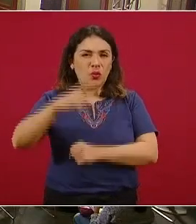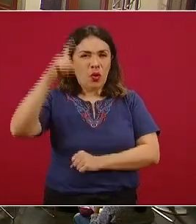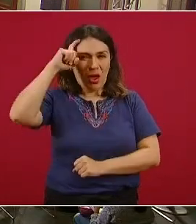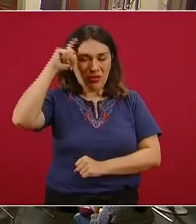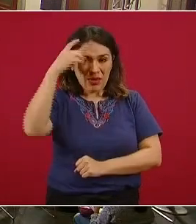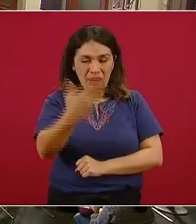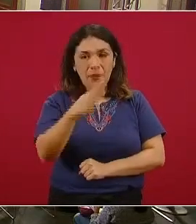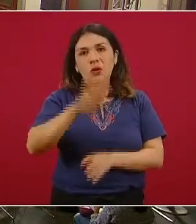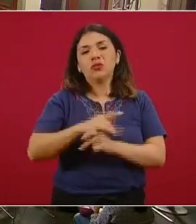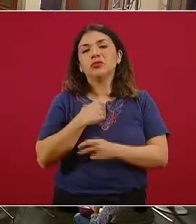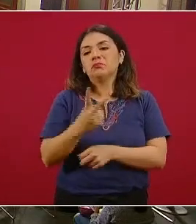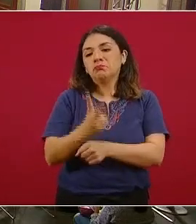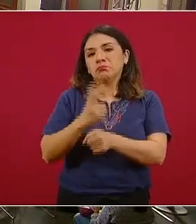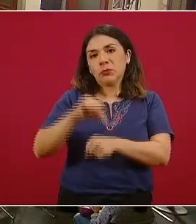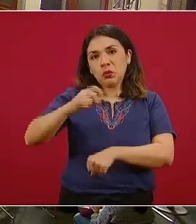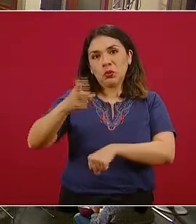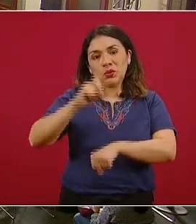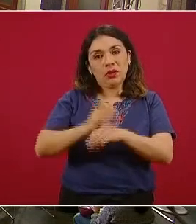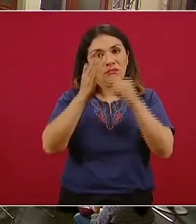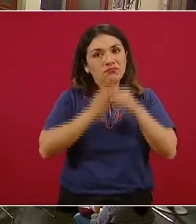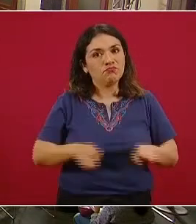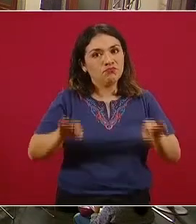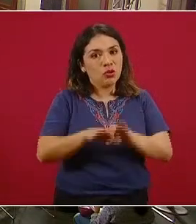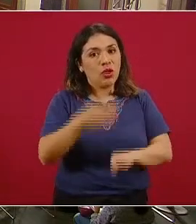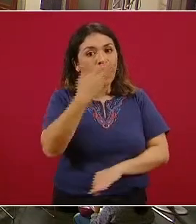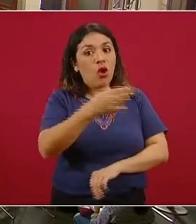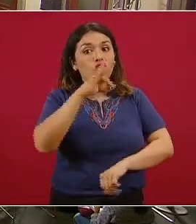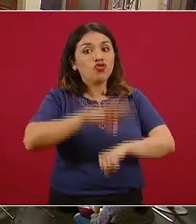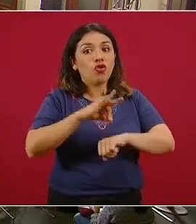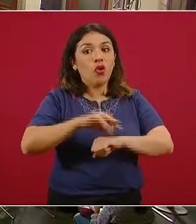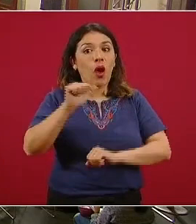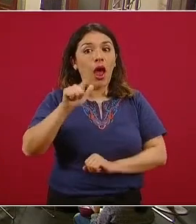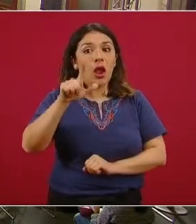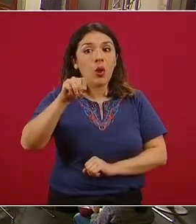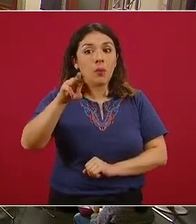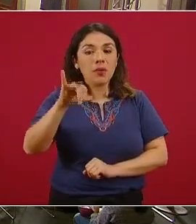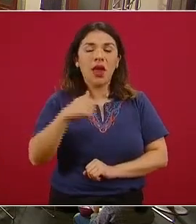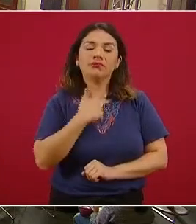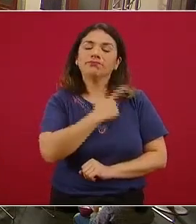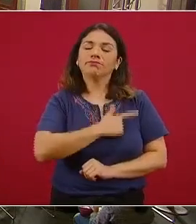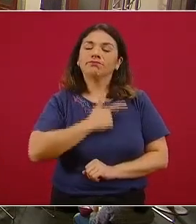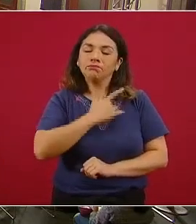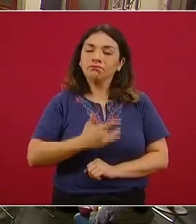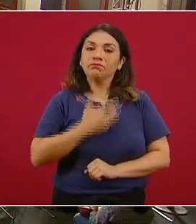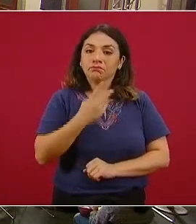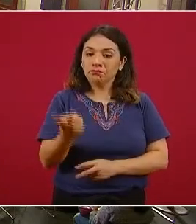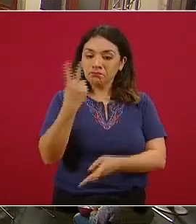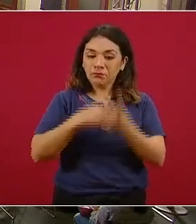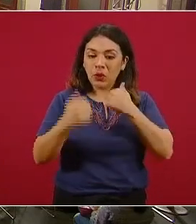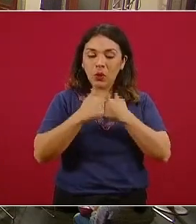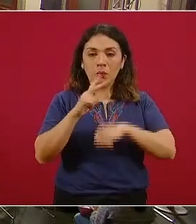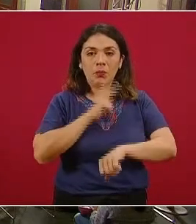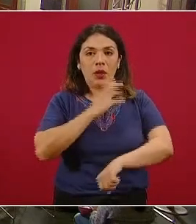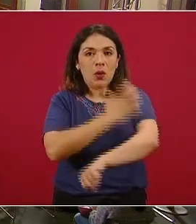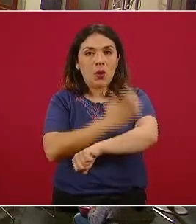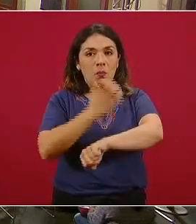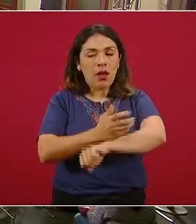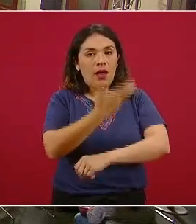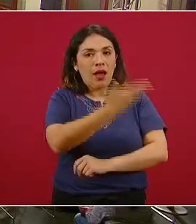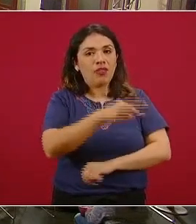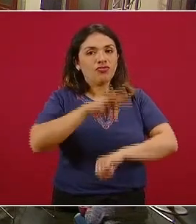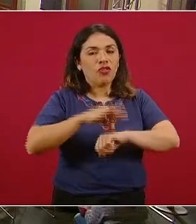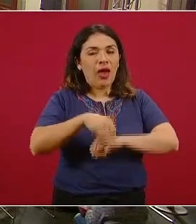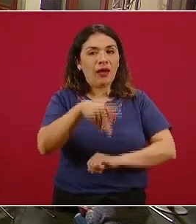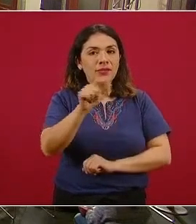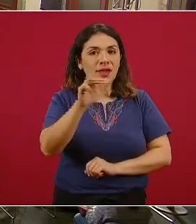este espacio tan importante, al doctor Salomía. Un gusto estar con las compañeras, la doctora Carla Berdichevsky,